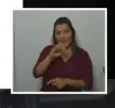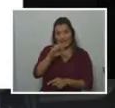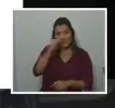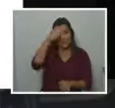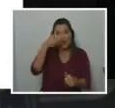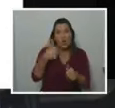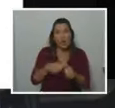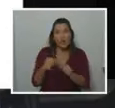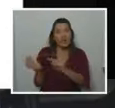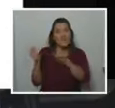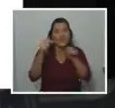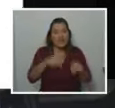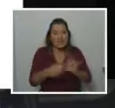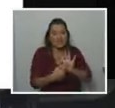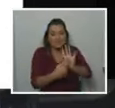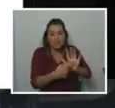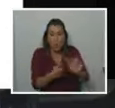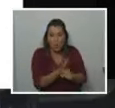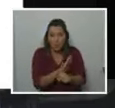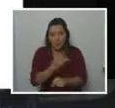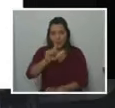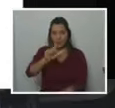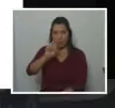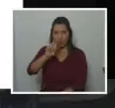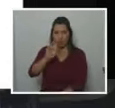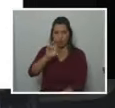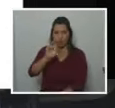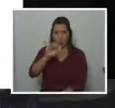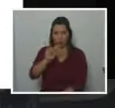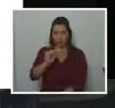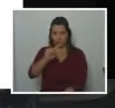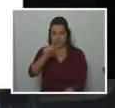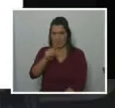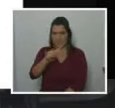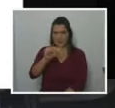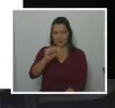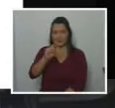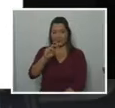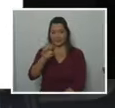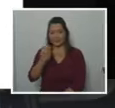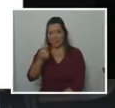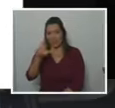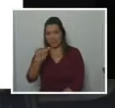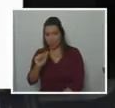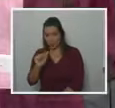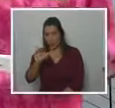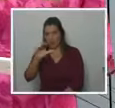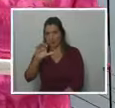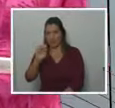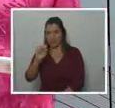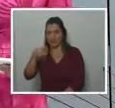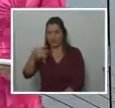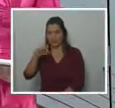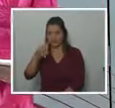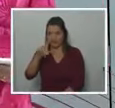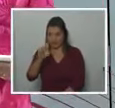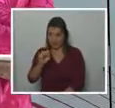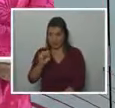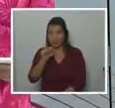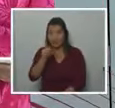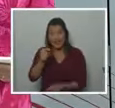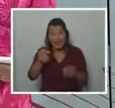todos. Lucía Zamora Céspedes, le esperamos la próxima semana, pero de nuevo, recuerde que tienen tiempo